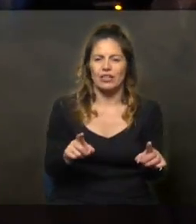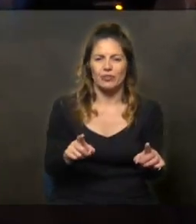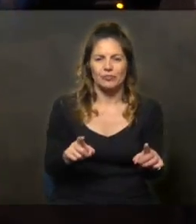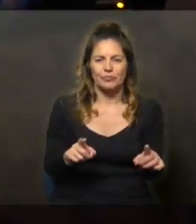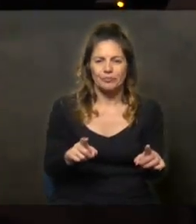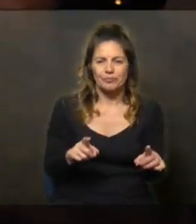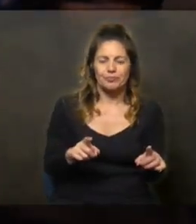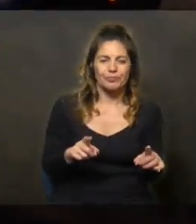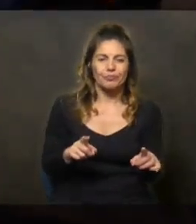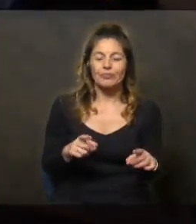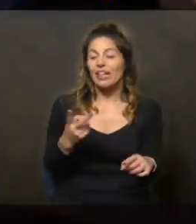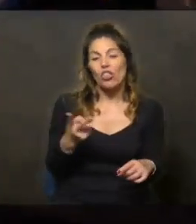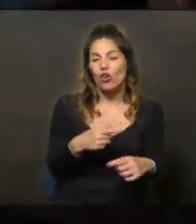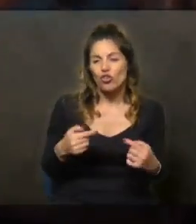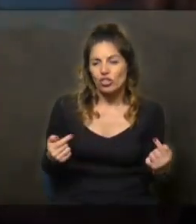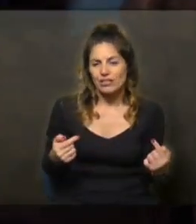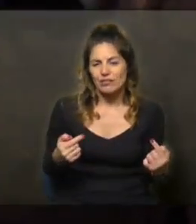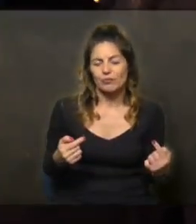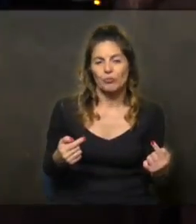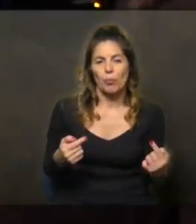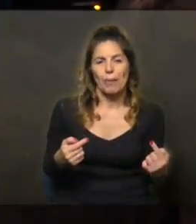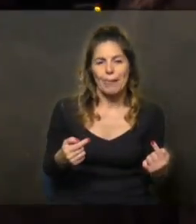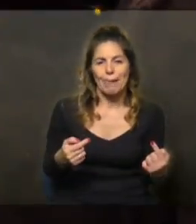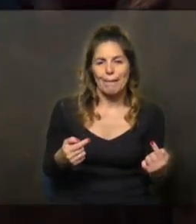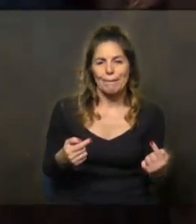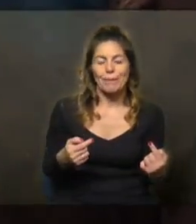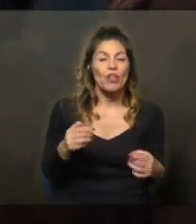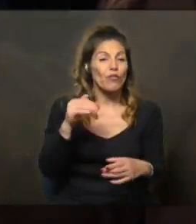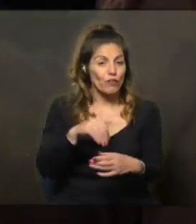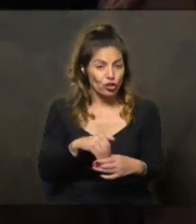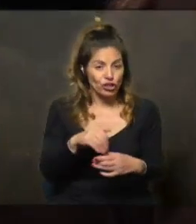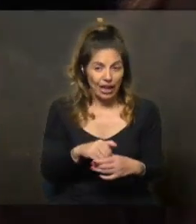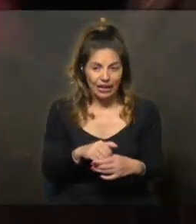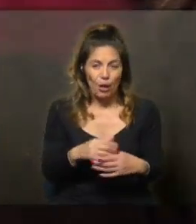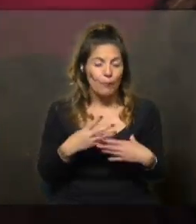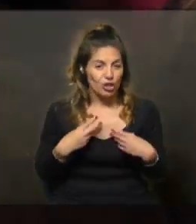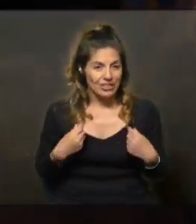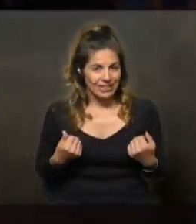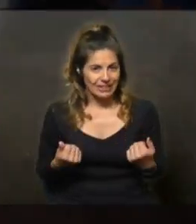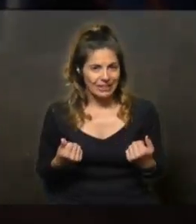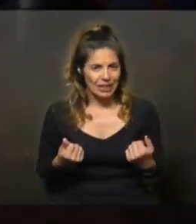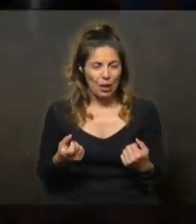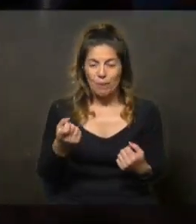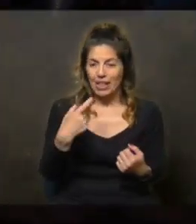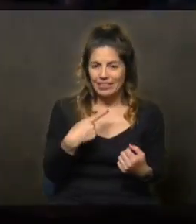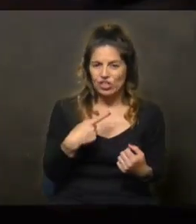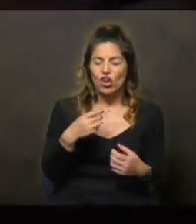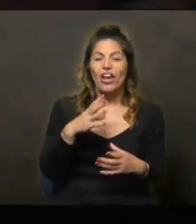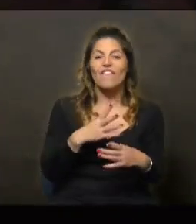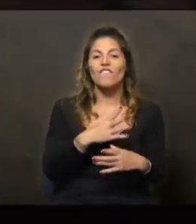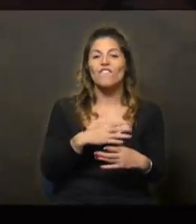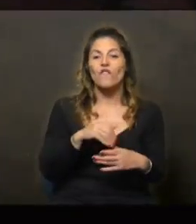y fueron las dos cosas fue fue votar porque sentí que me han dicho que votar en blanco era